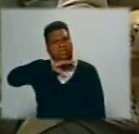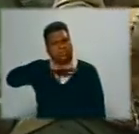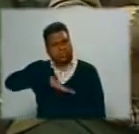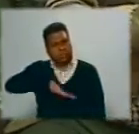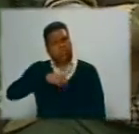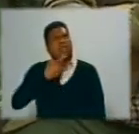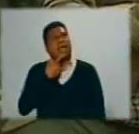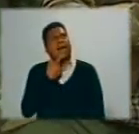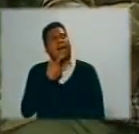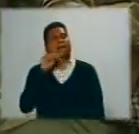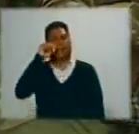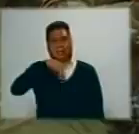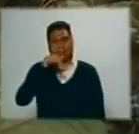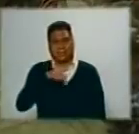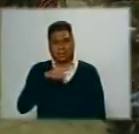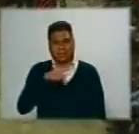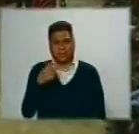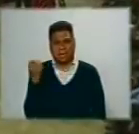Nacional Constituyente